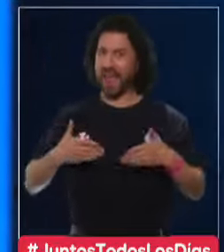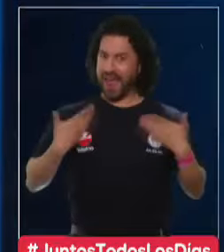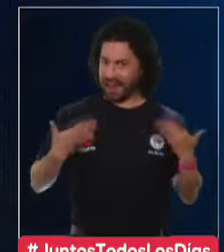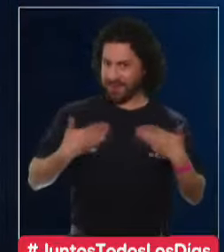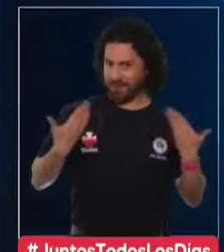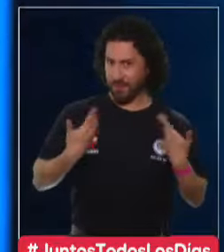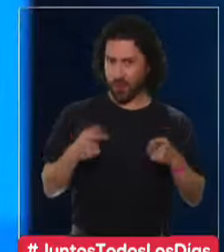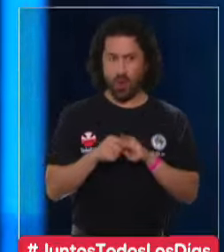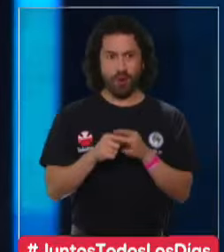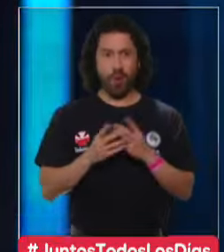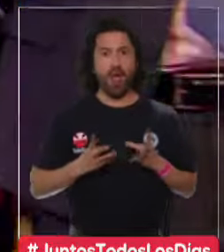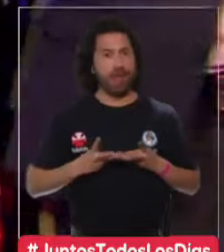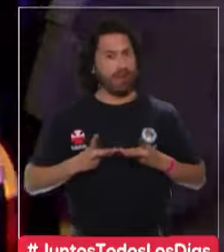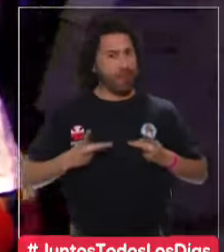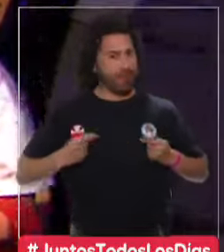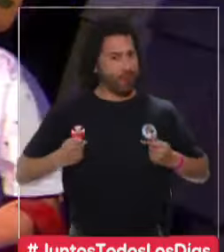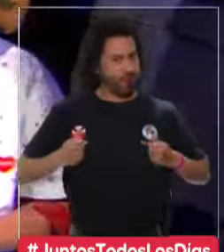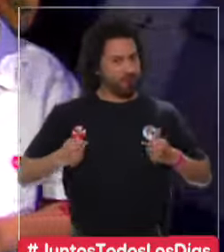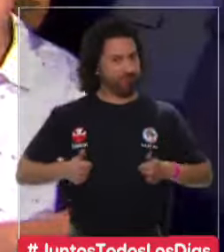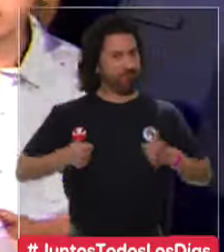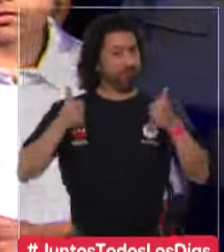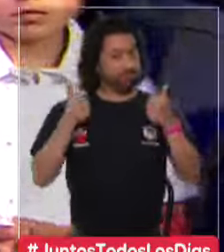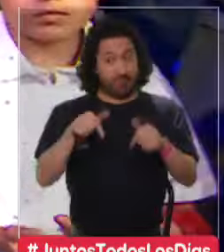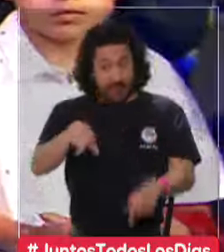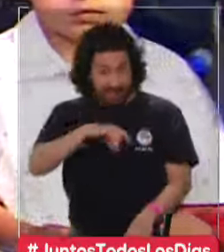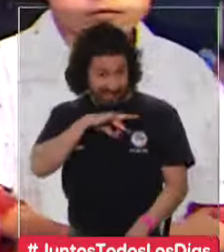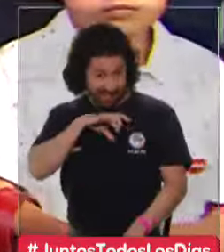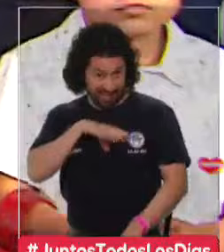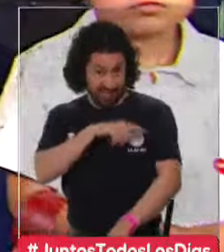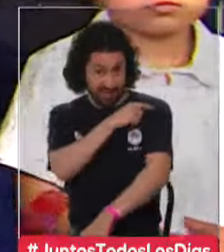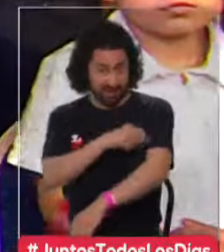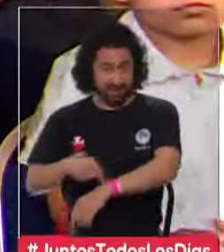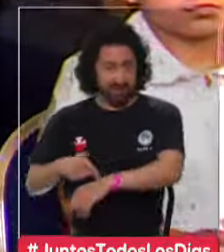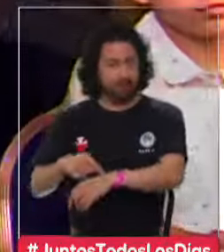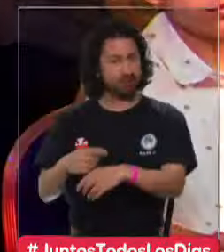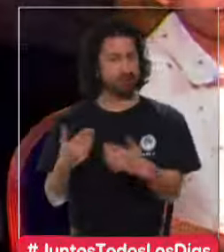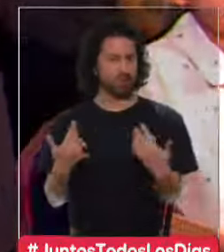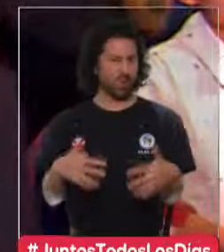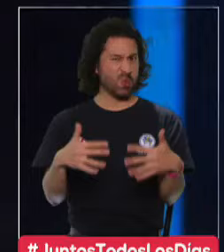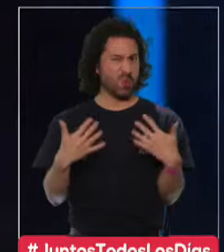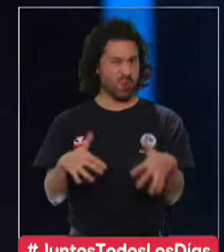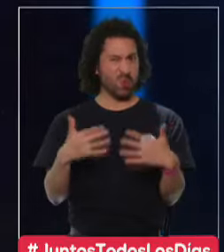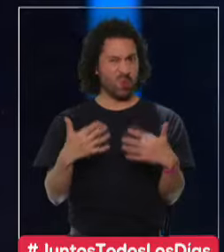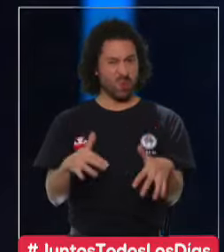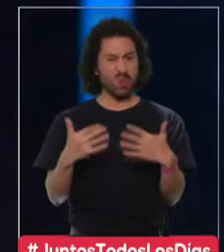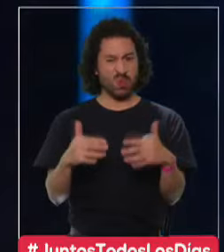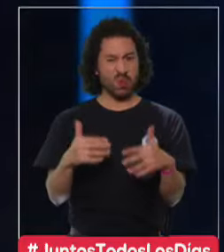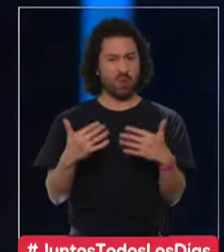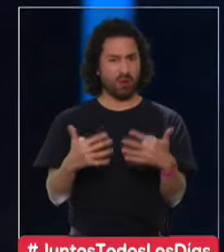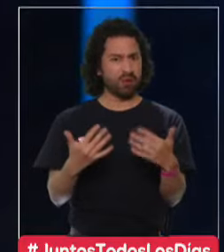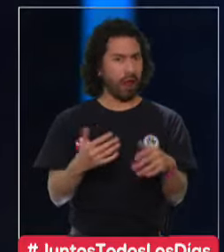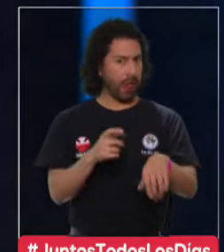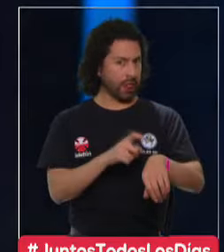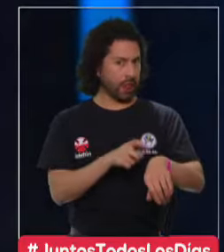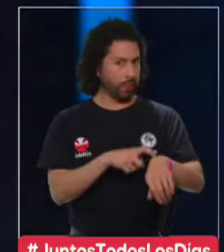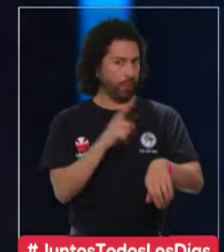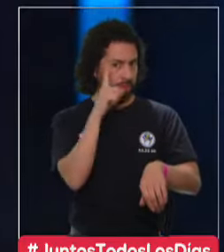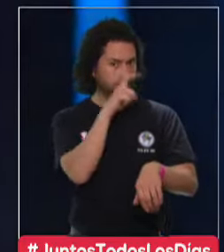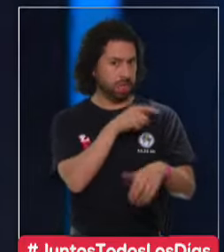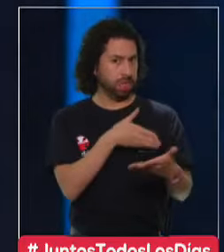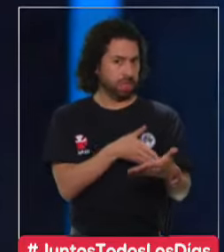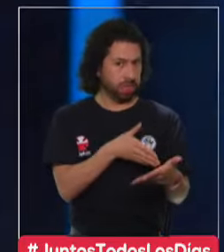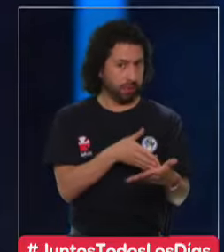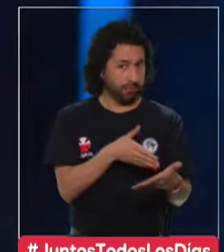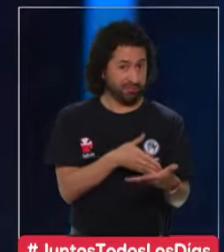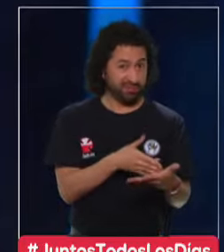con el espíritu en alto. En Chile nos ha tocado transitar tiempos difíciles, en